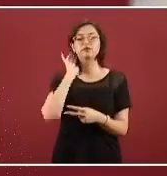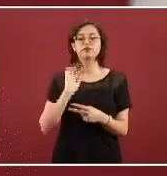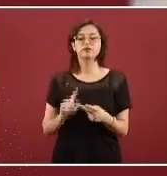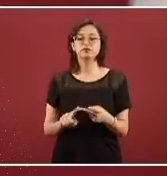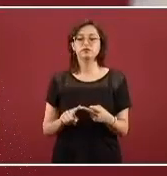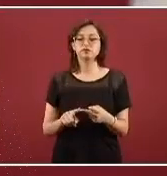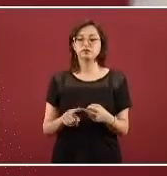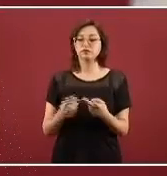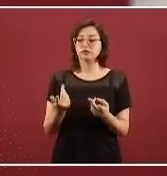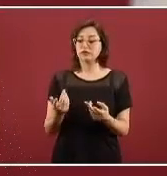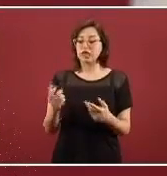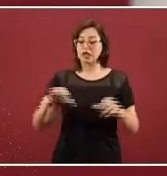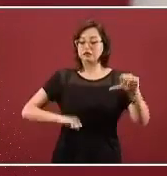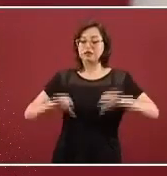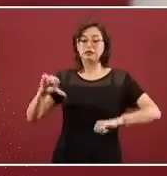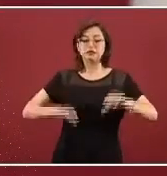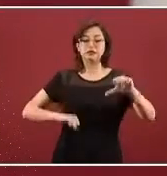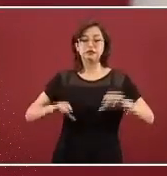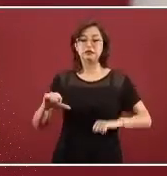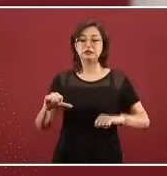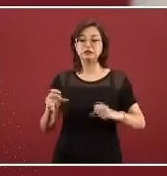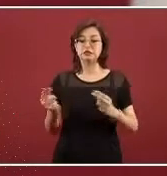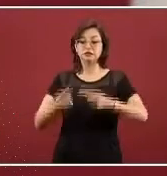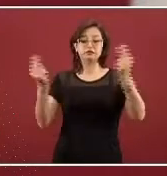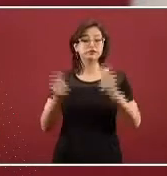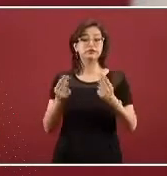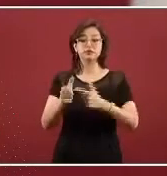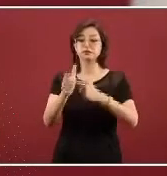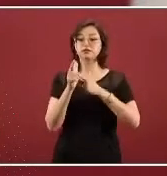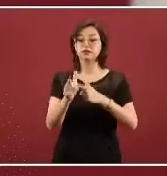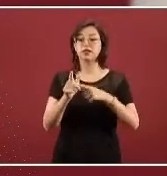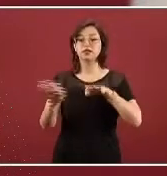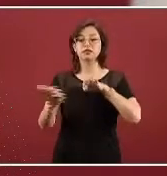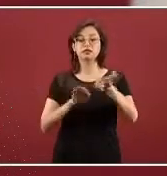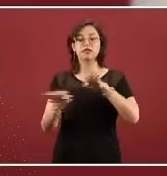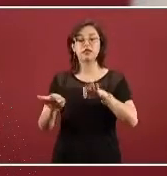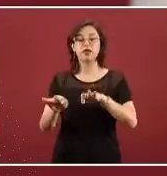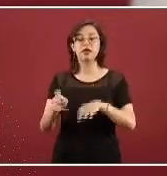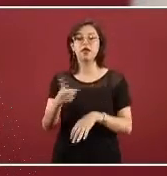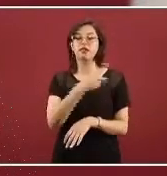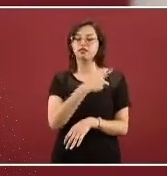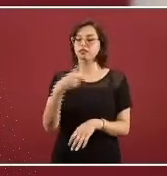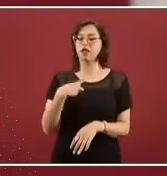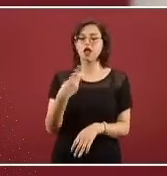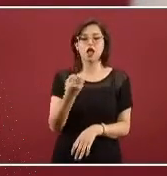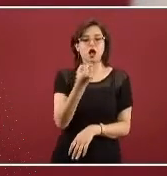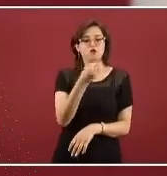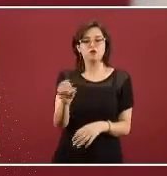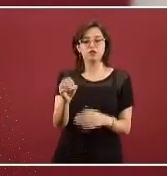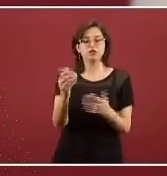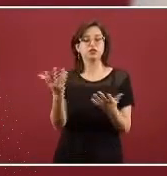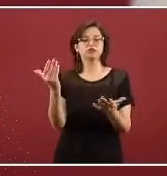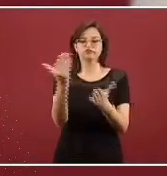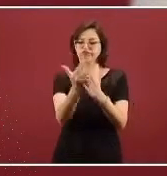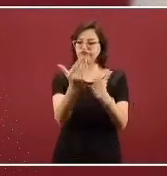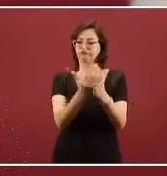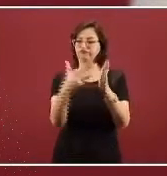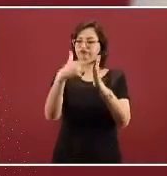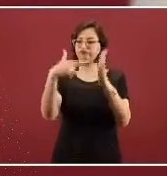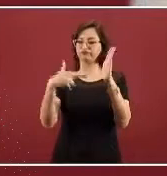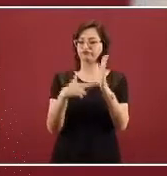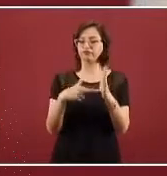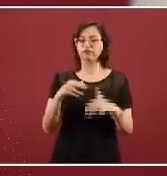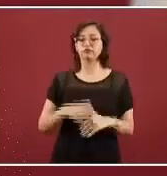definidos como esenciales y por lo tanto que no paran, se deberá aplicar de manera obligatoria las siguientes acciones: